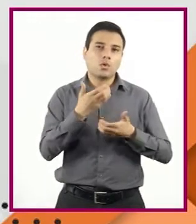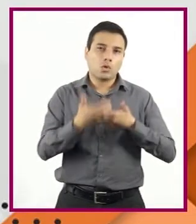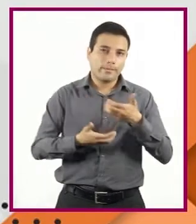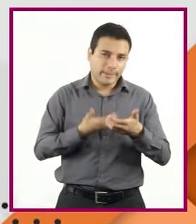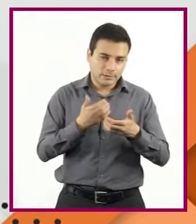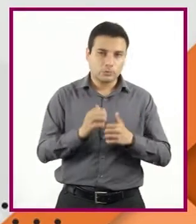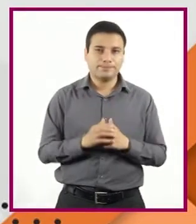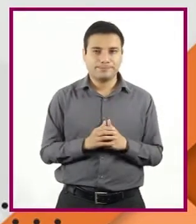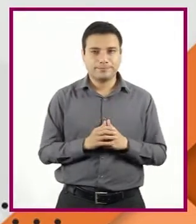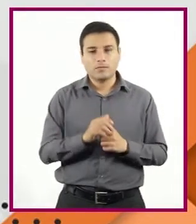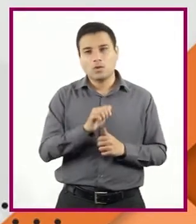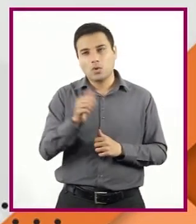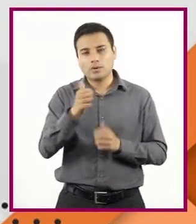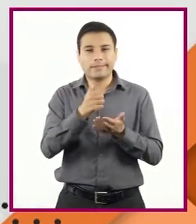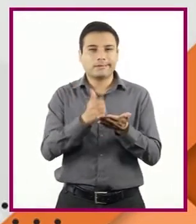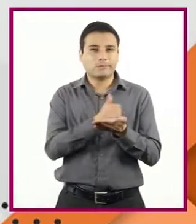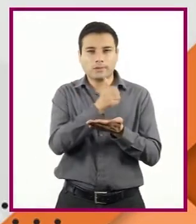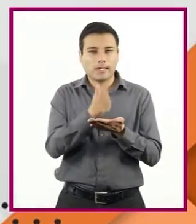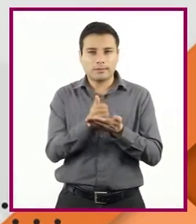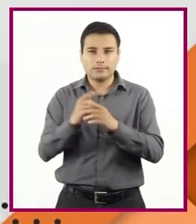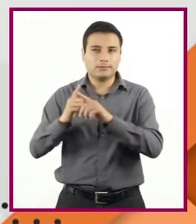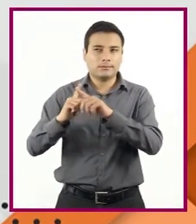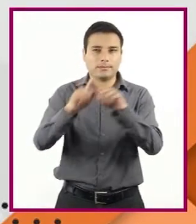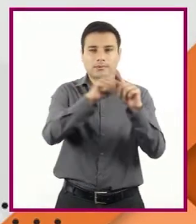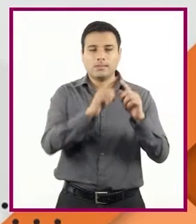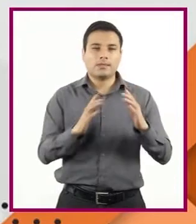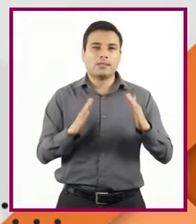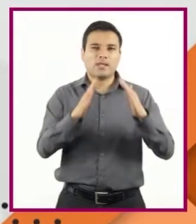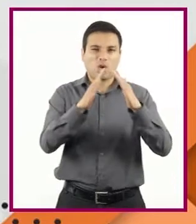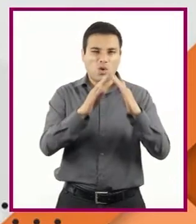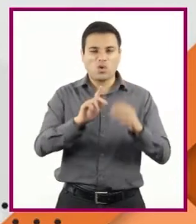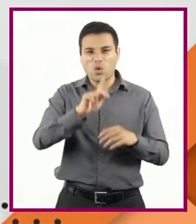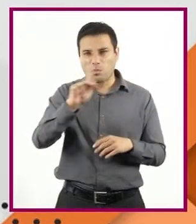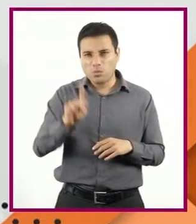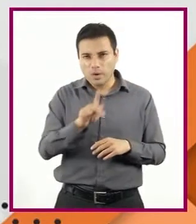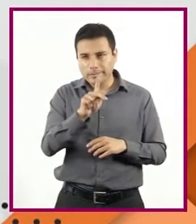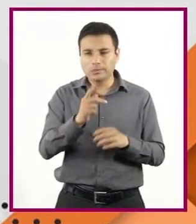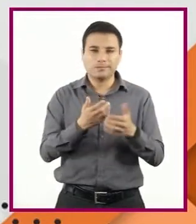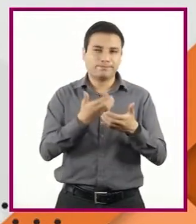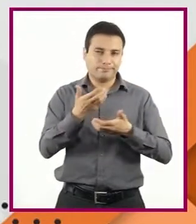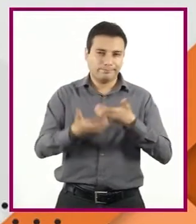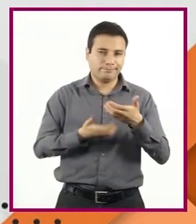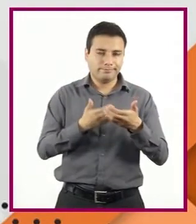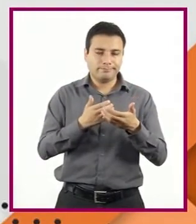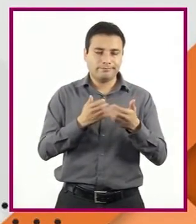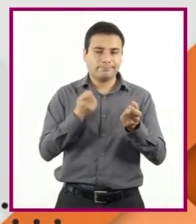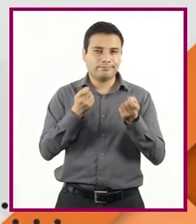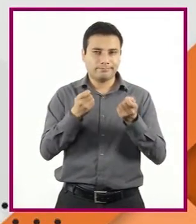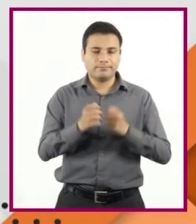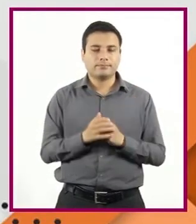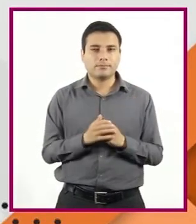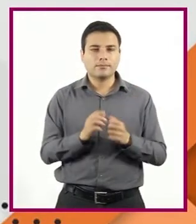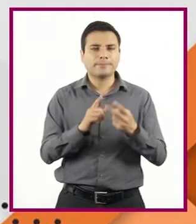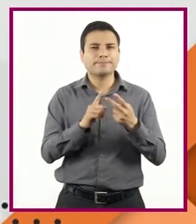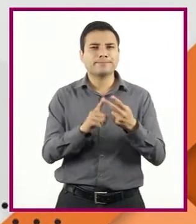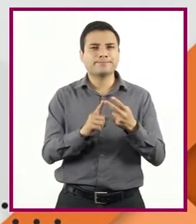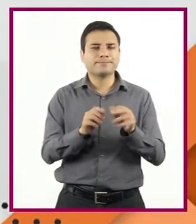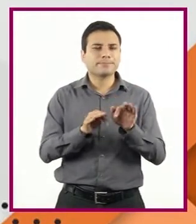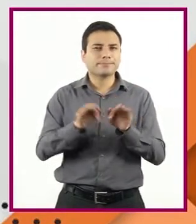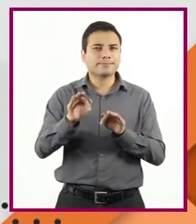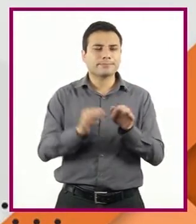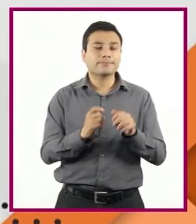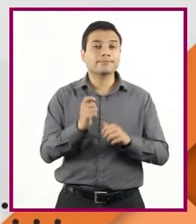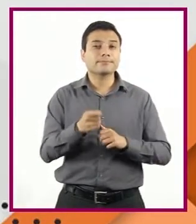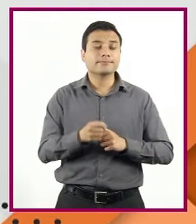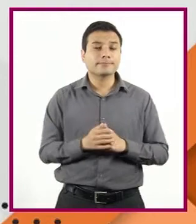México Tenochtitlan, México Tlatelolco y numerosos pueblos de toda Mesoamérica. La segunda de sus funciones